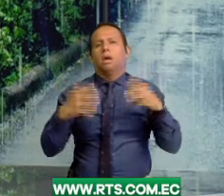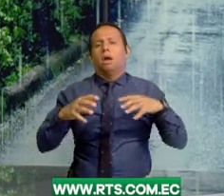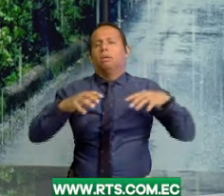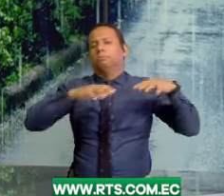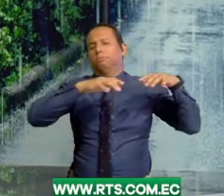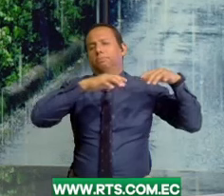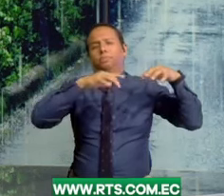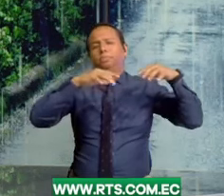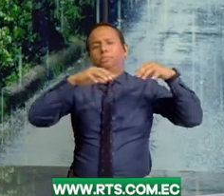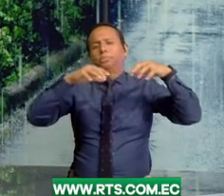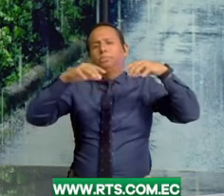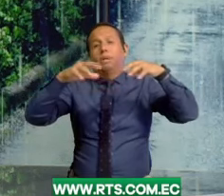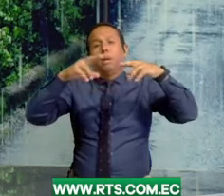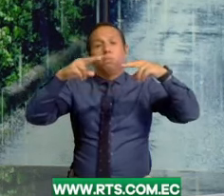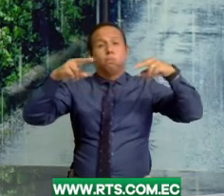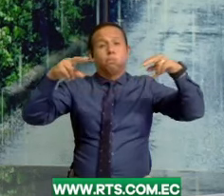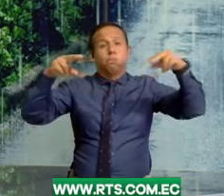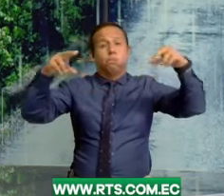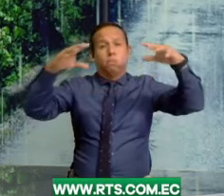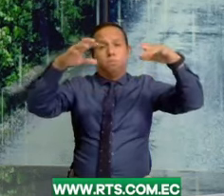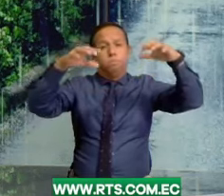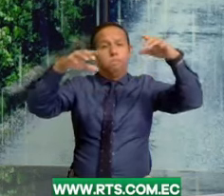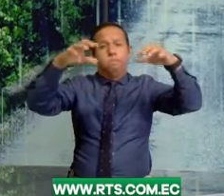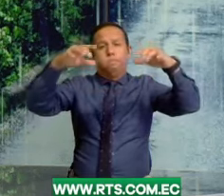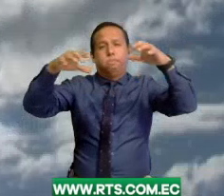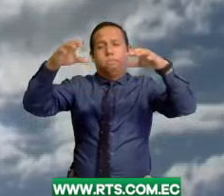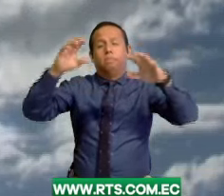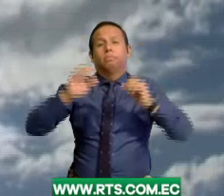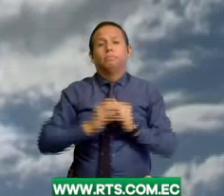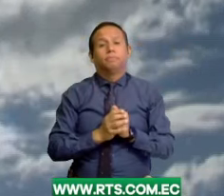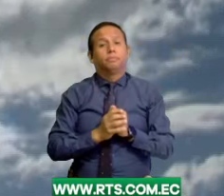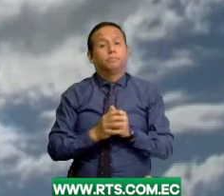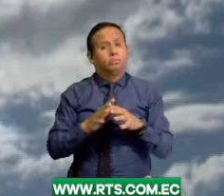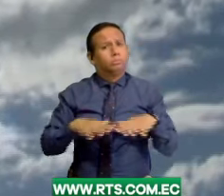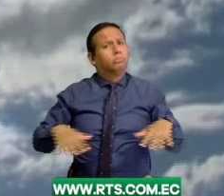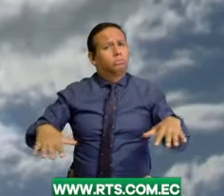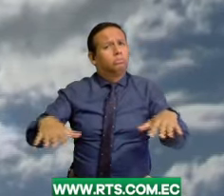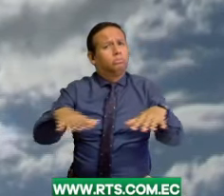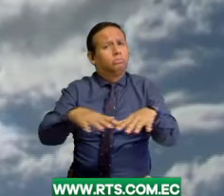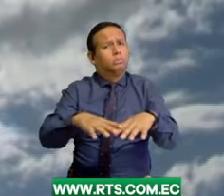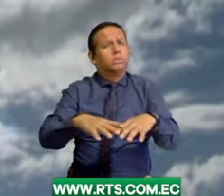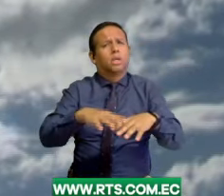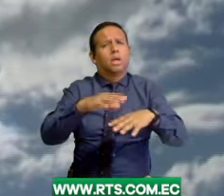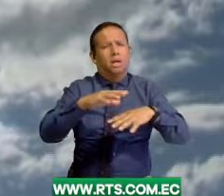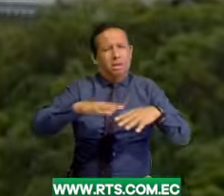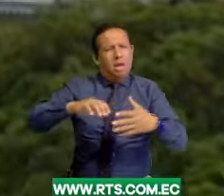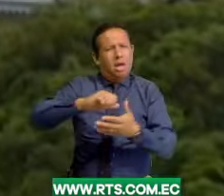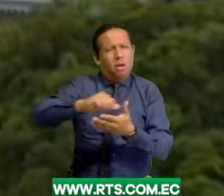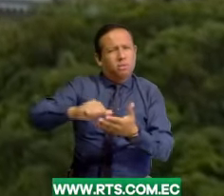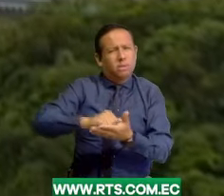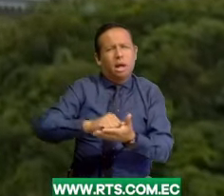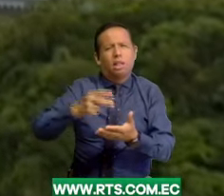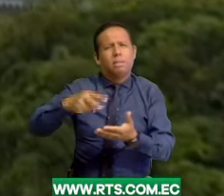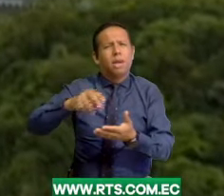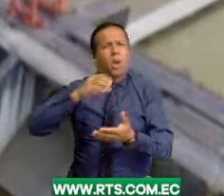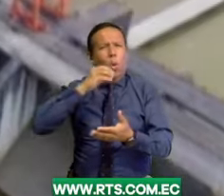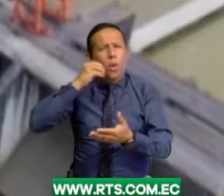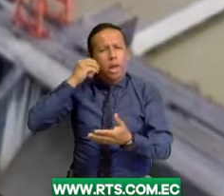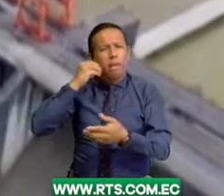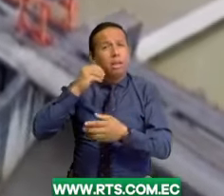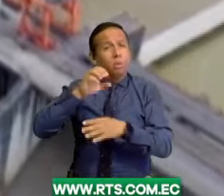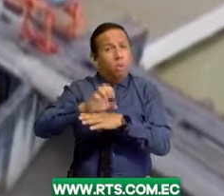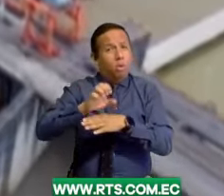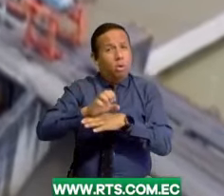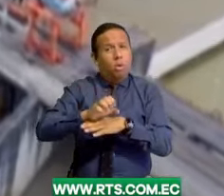húmedas a esa zona la falta de lluvias en las zonas Australia Oriental del Ecuador donde se ubican varias de las